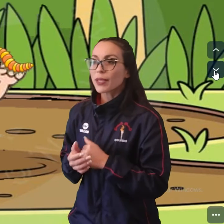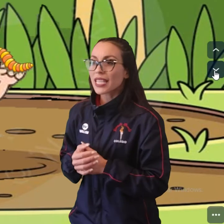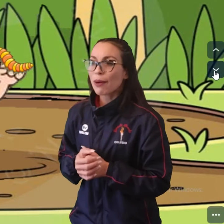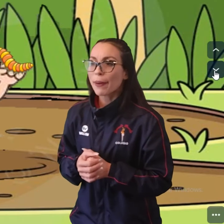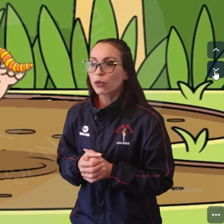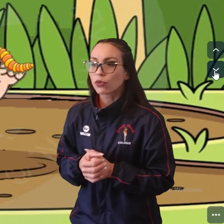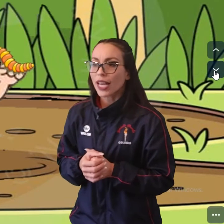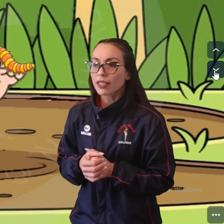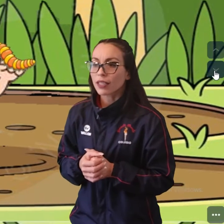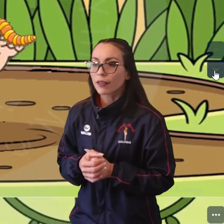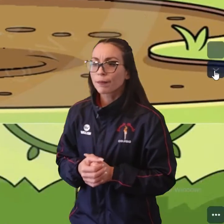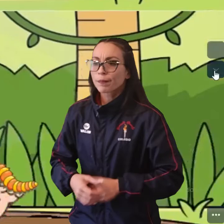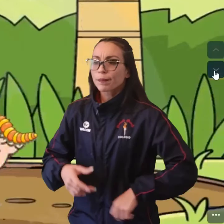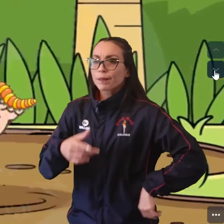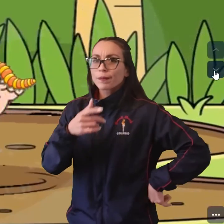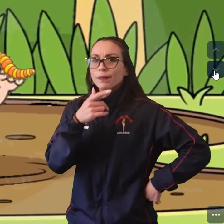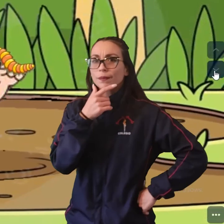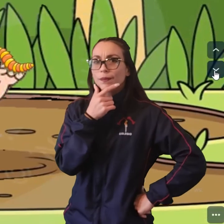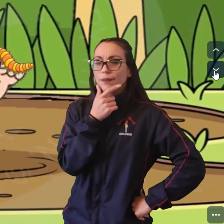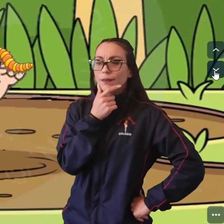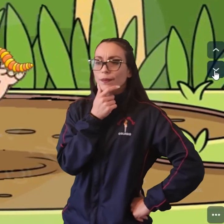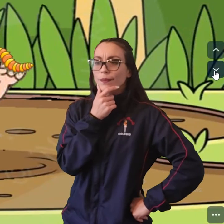Él comenzaba a preguntarse,